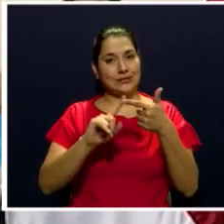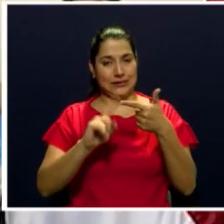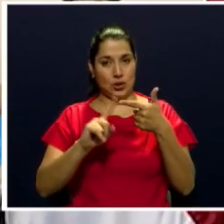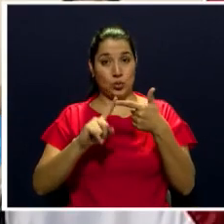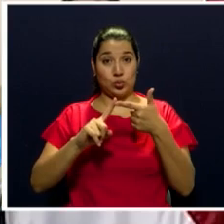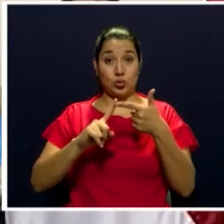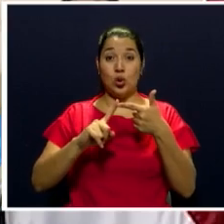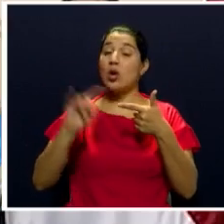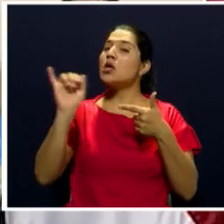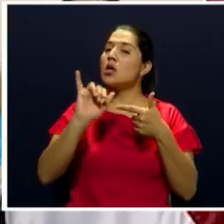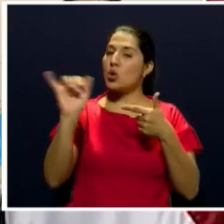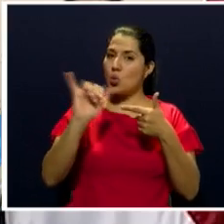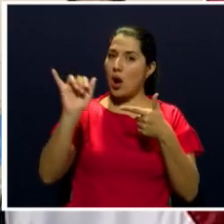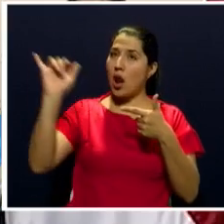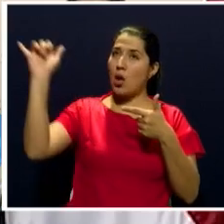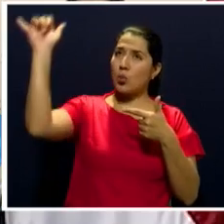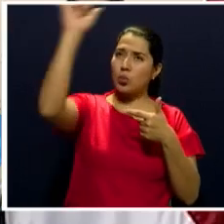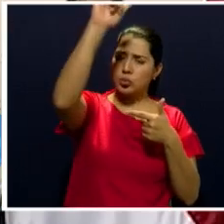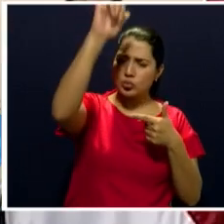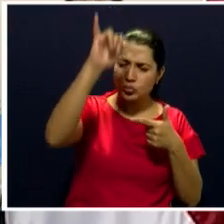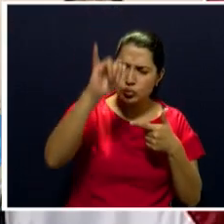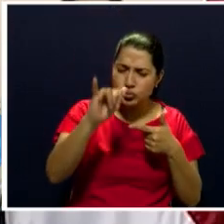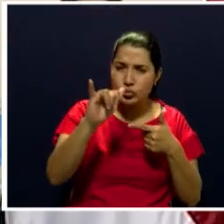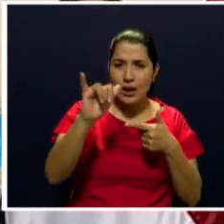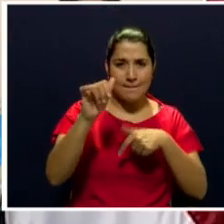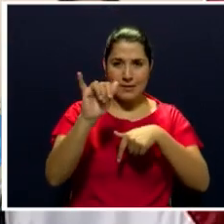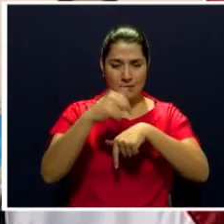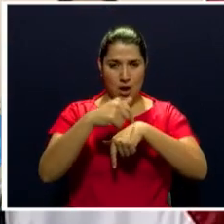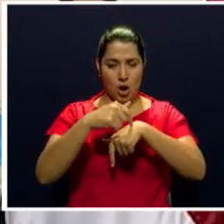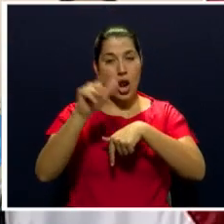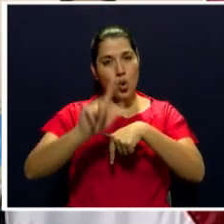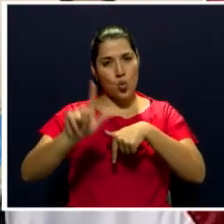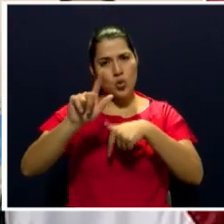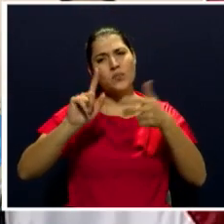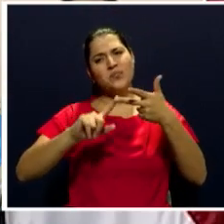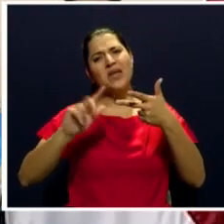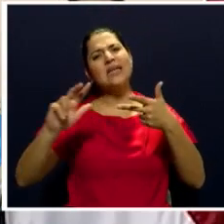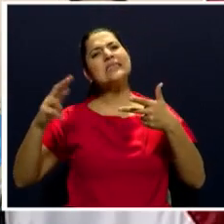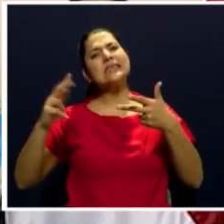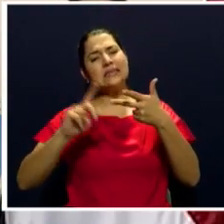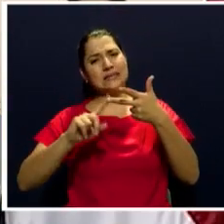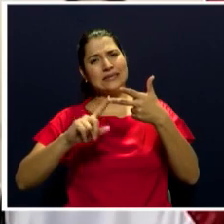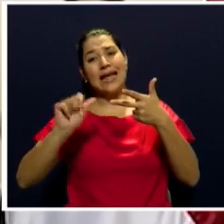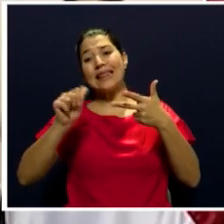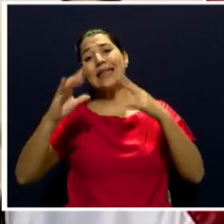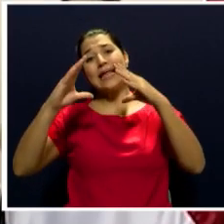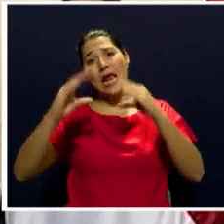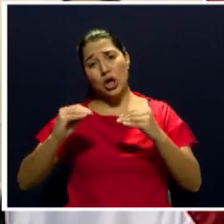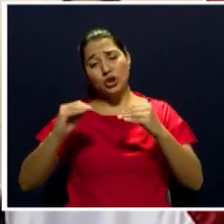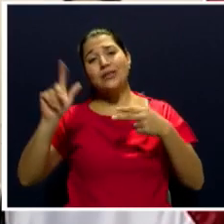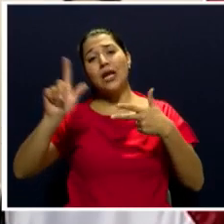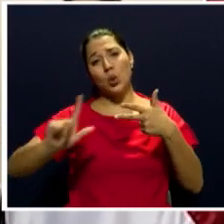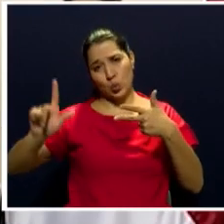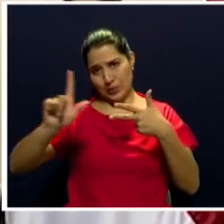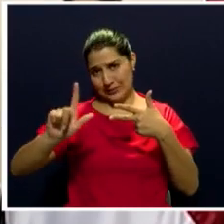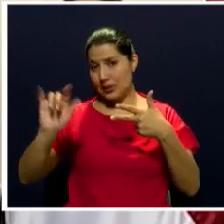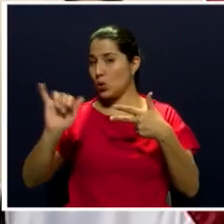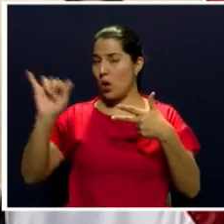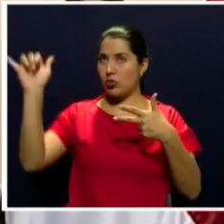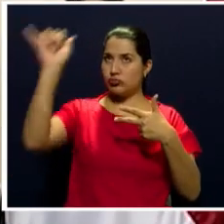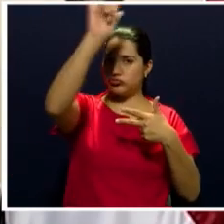entrará a la misma hora del lunes y el tercero un poco pasada las 10 de la noche el mismo lunes. Entonces, para